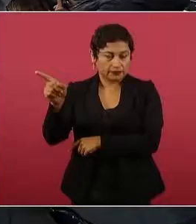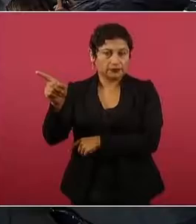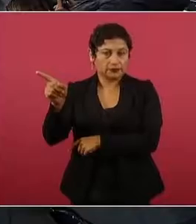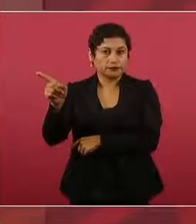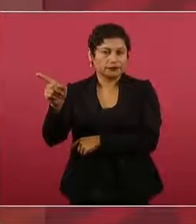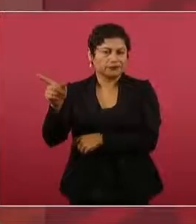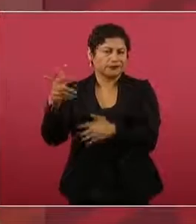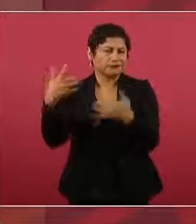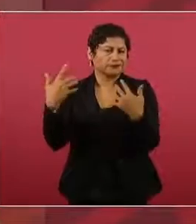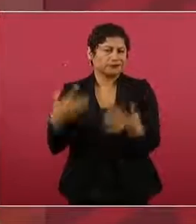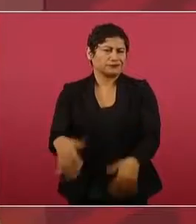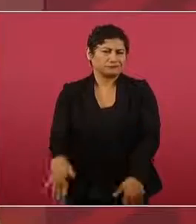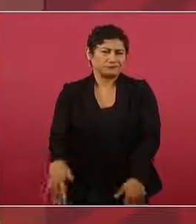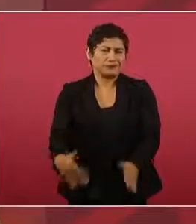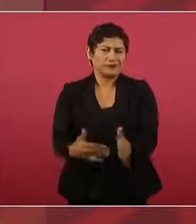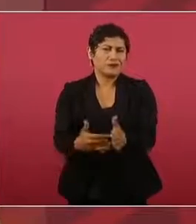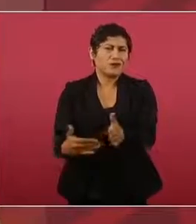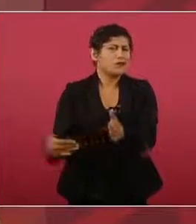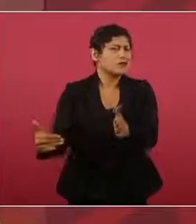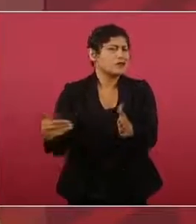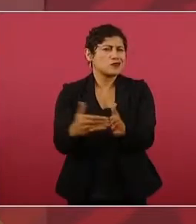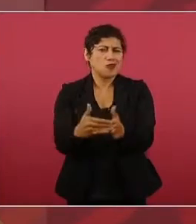de miles de millones de euros,